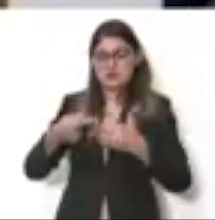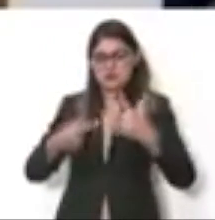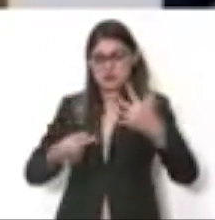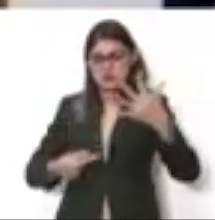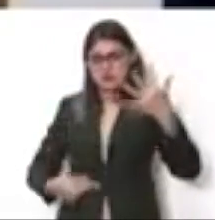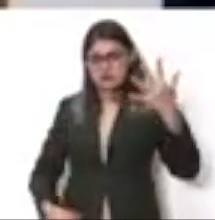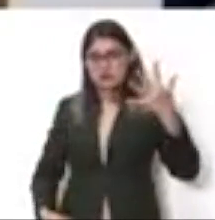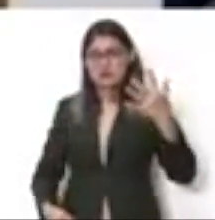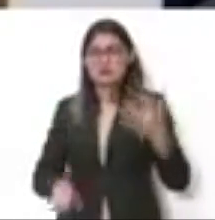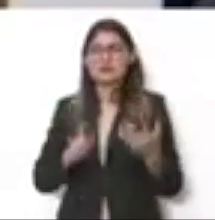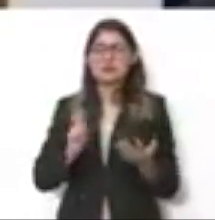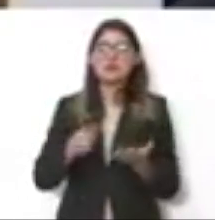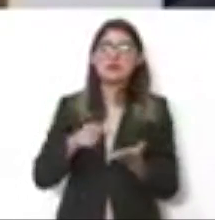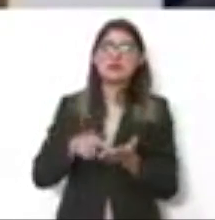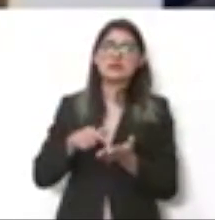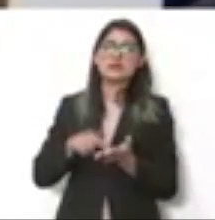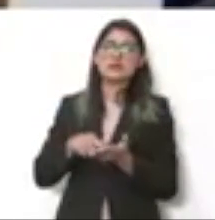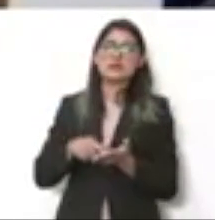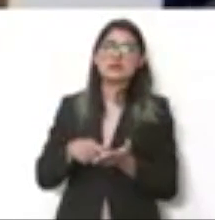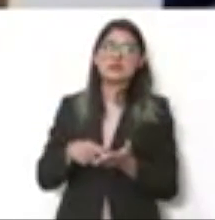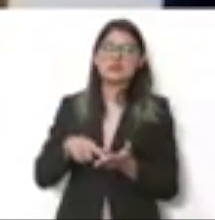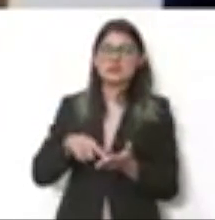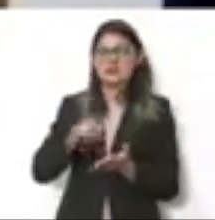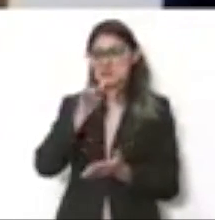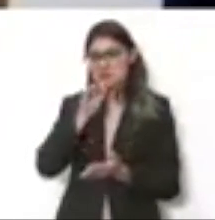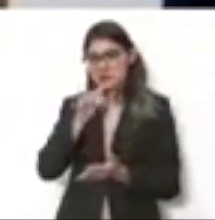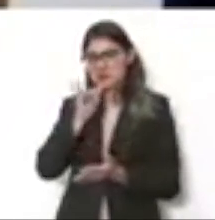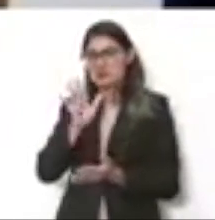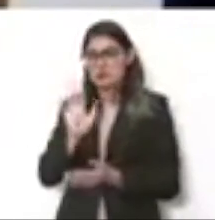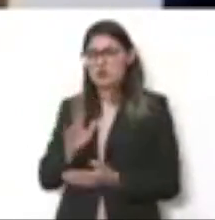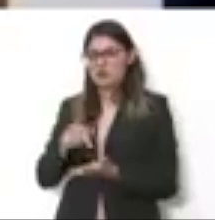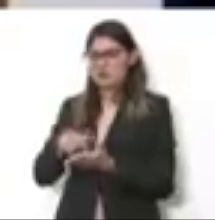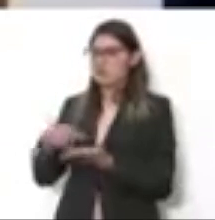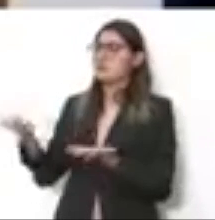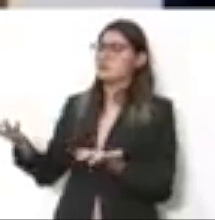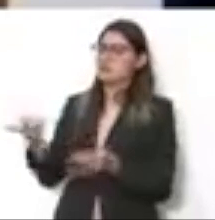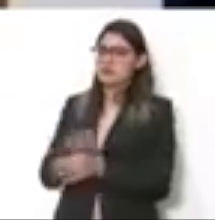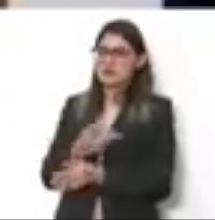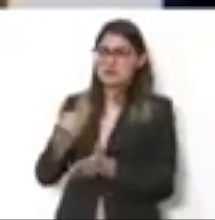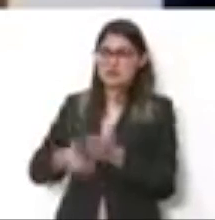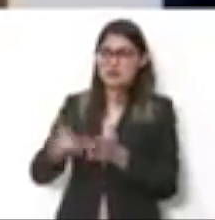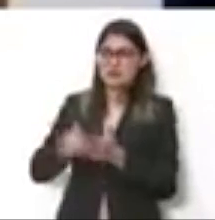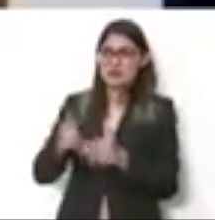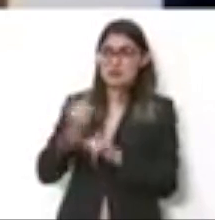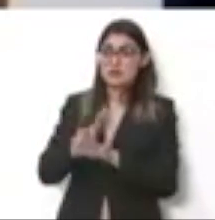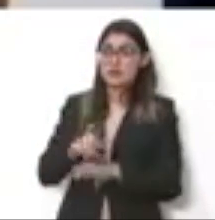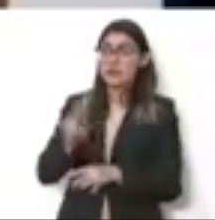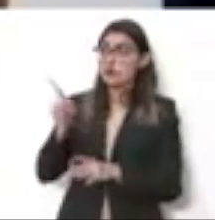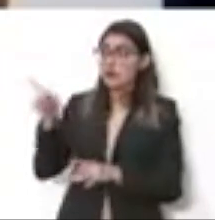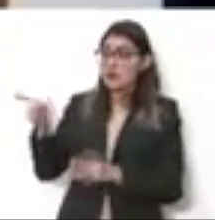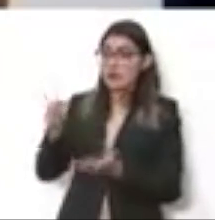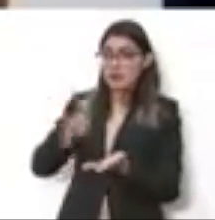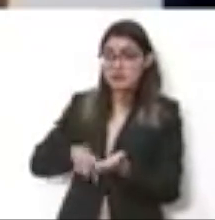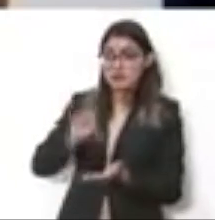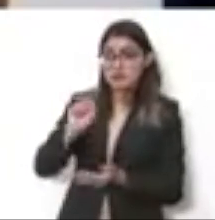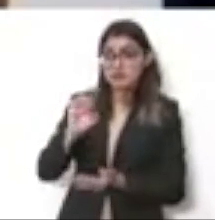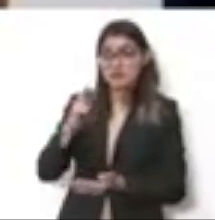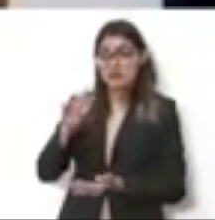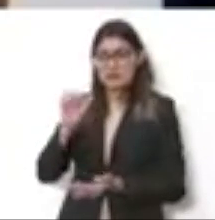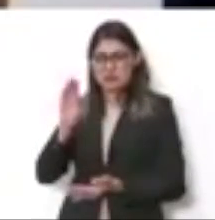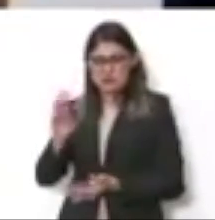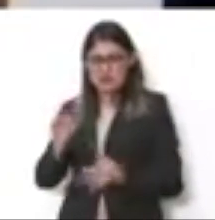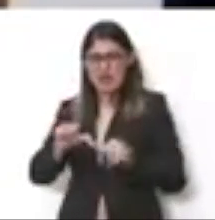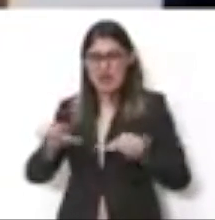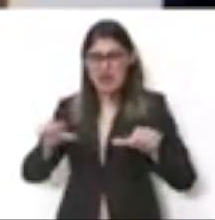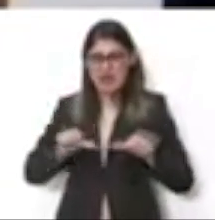lo reclamado, yo llamo reclamos informativos, no se turnó a las unidades y al conjunto de áreas que